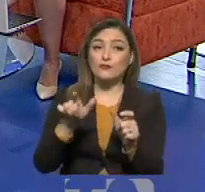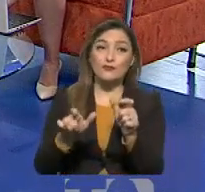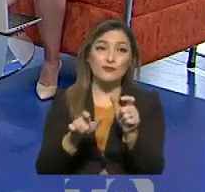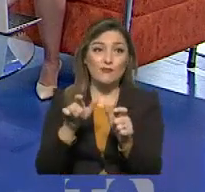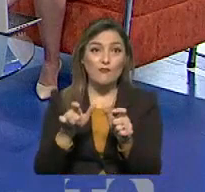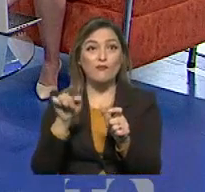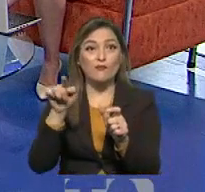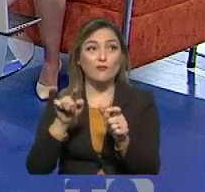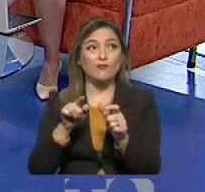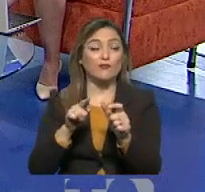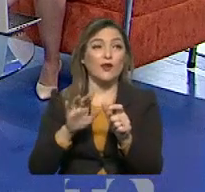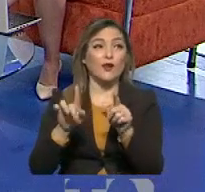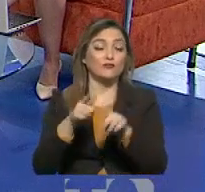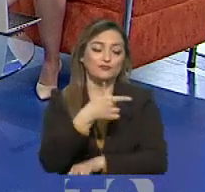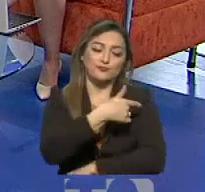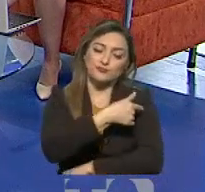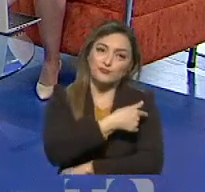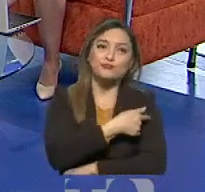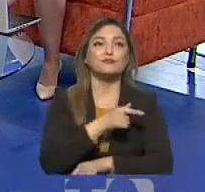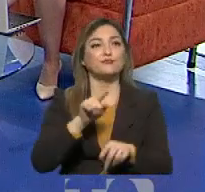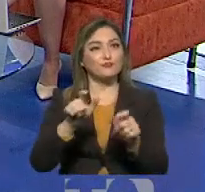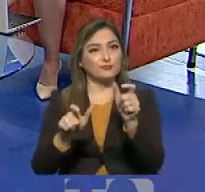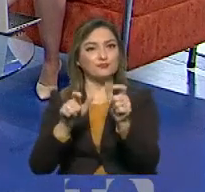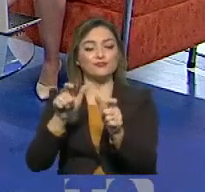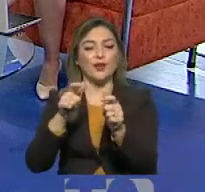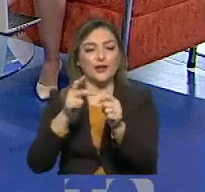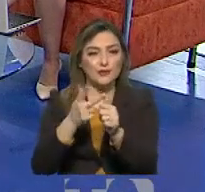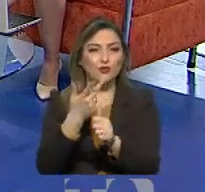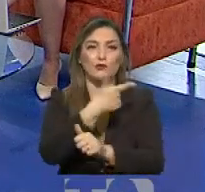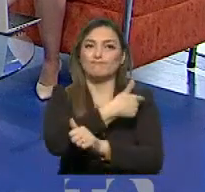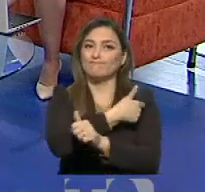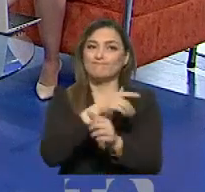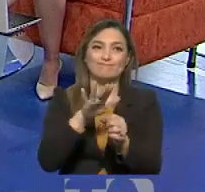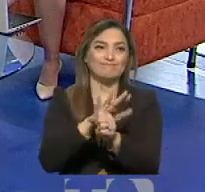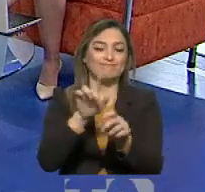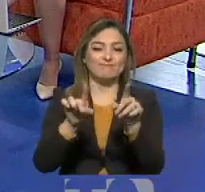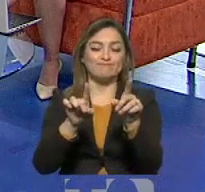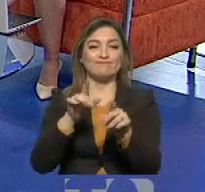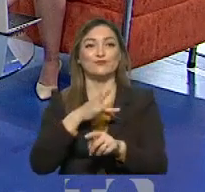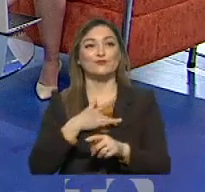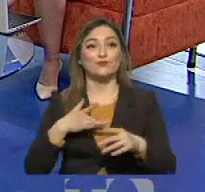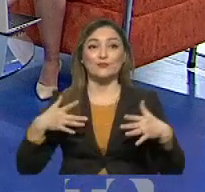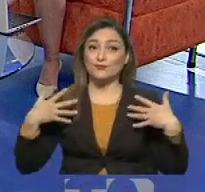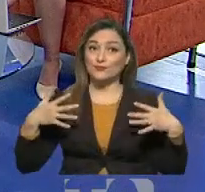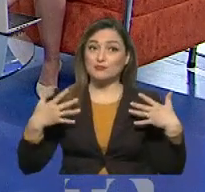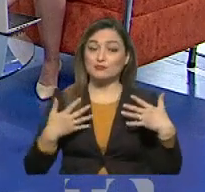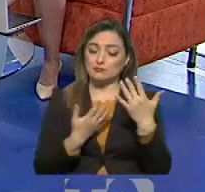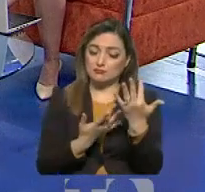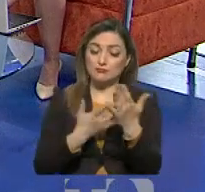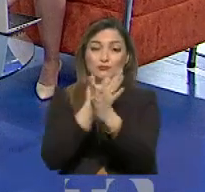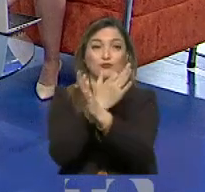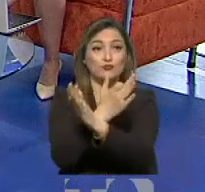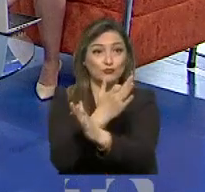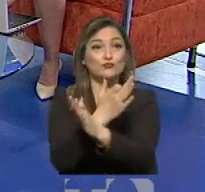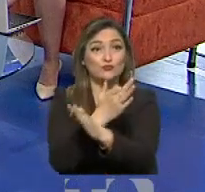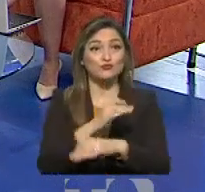van tomando su primera dosis, algunos ya incluso la segunda dosis de la vacunación. Nosotros contentos, esperamos nuestro turno y por